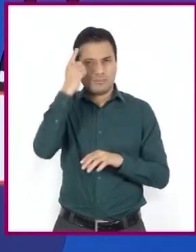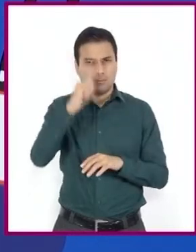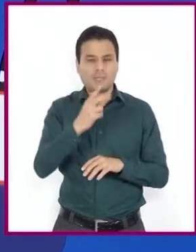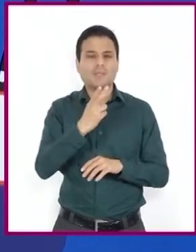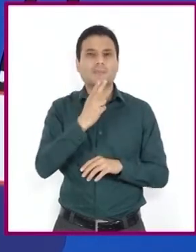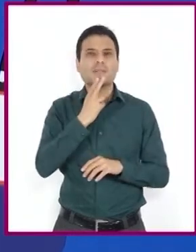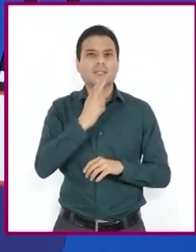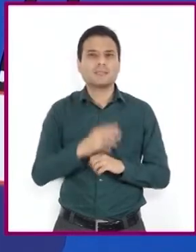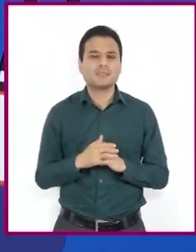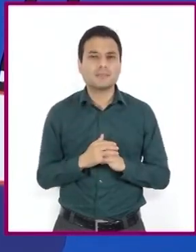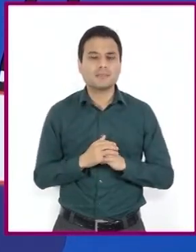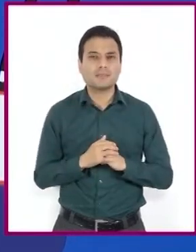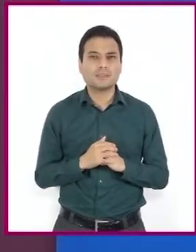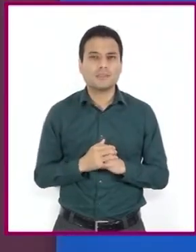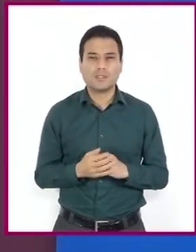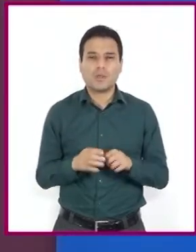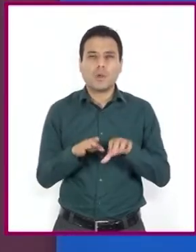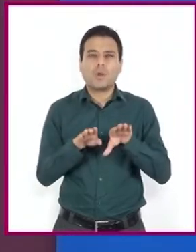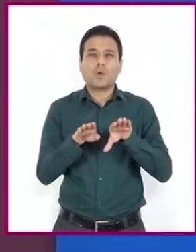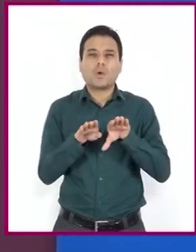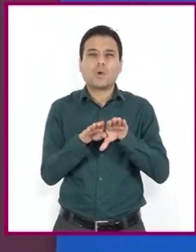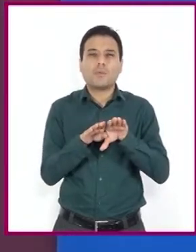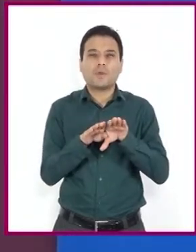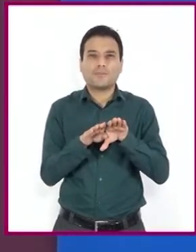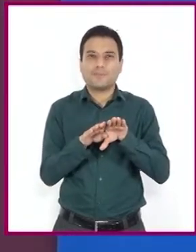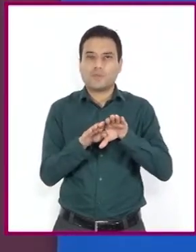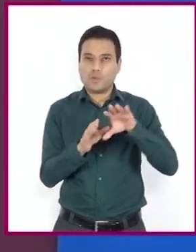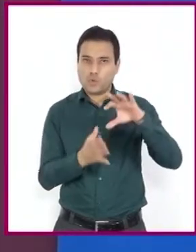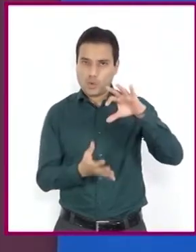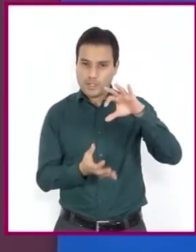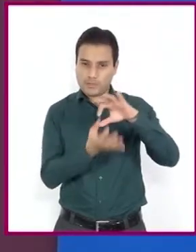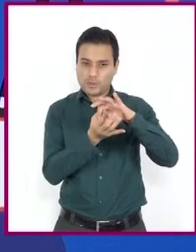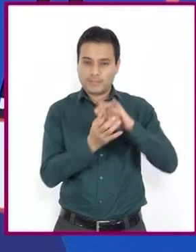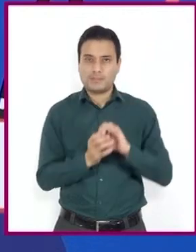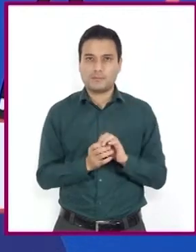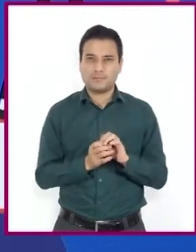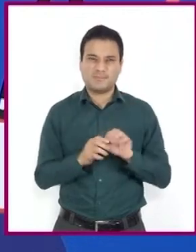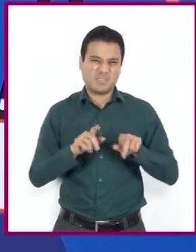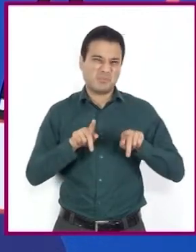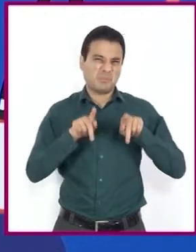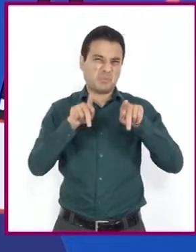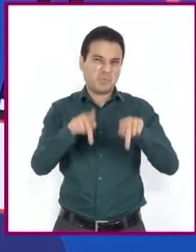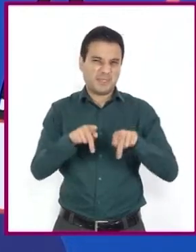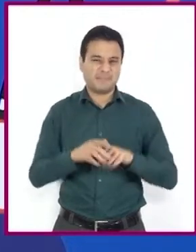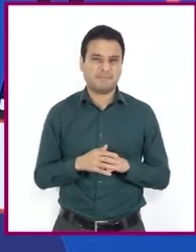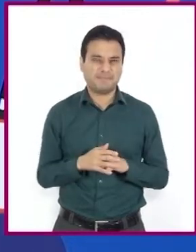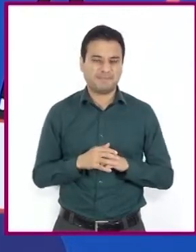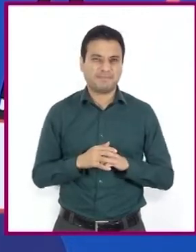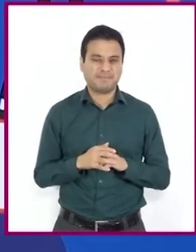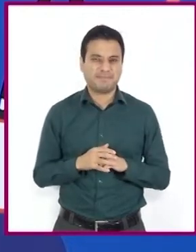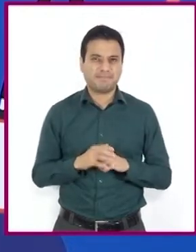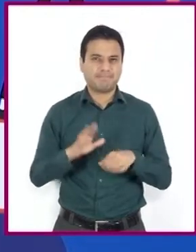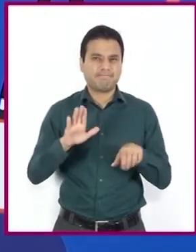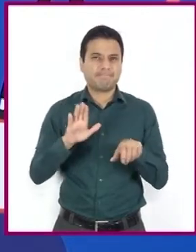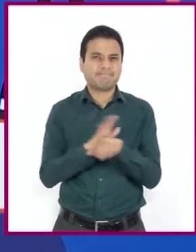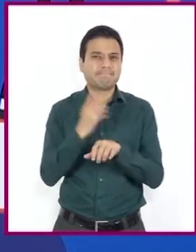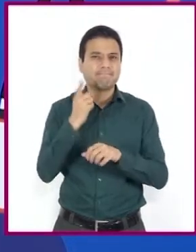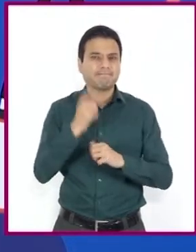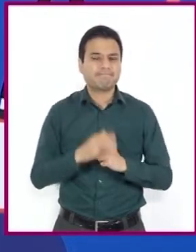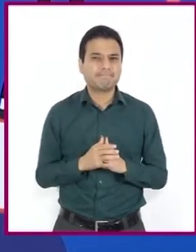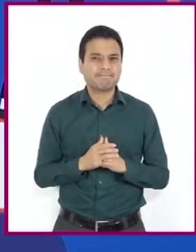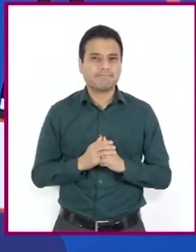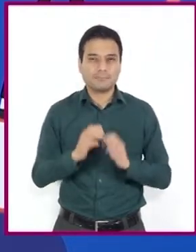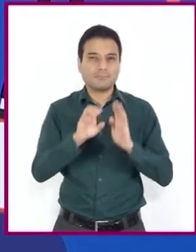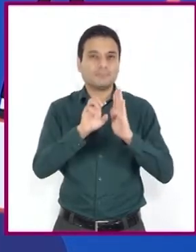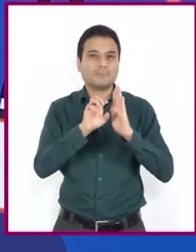a manera de conectores o puentes, ya que se recurre a ellos cuando se